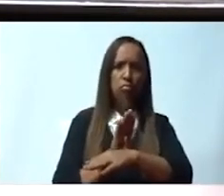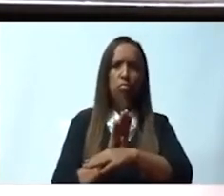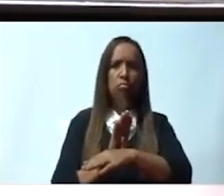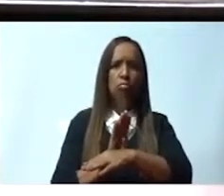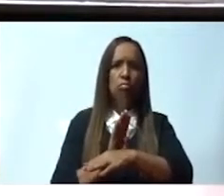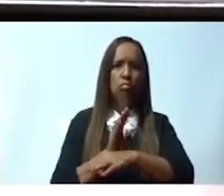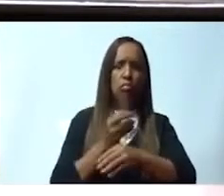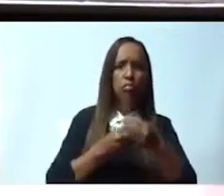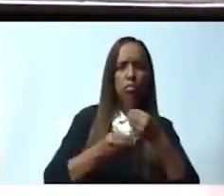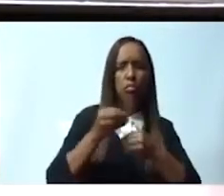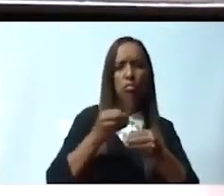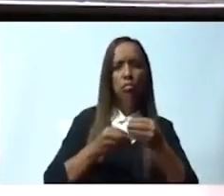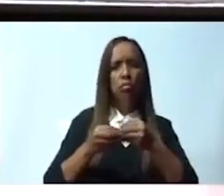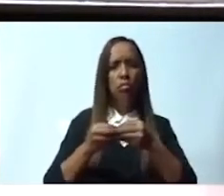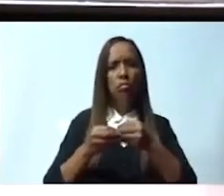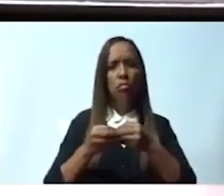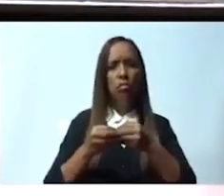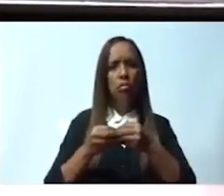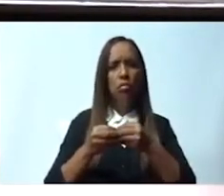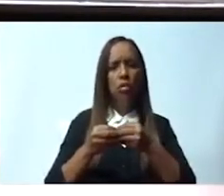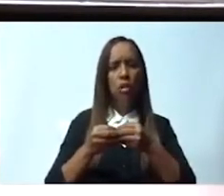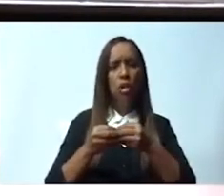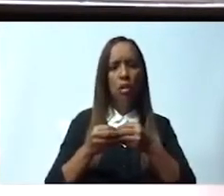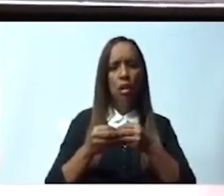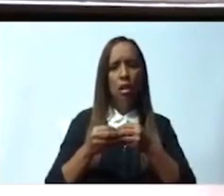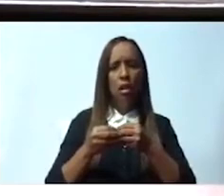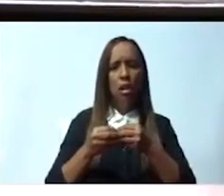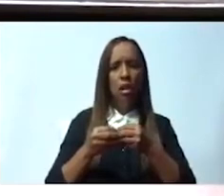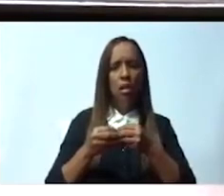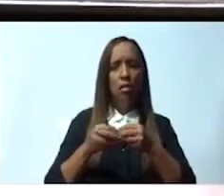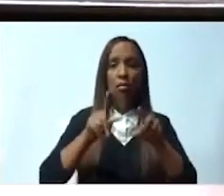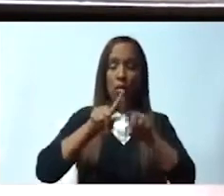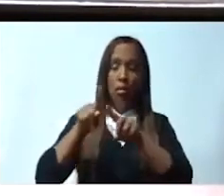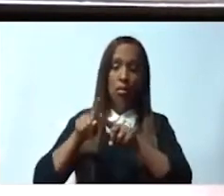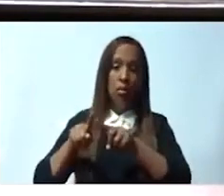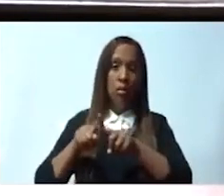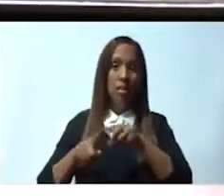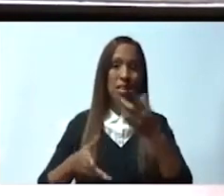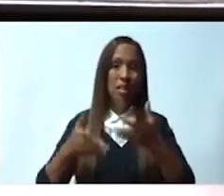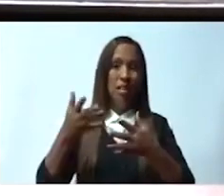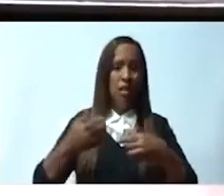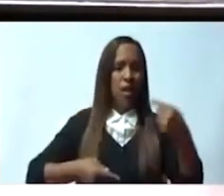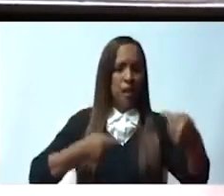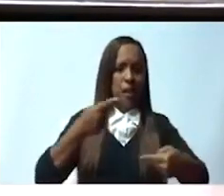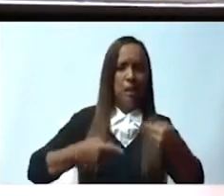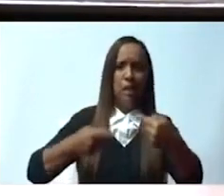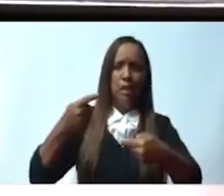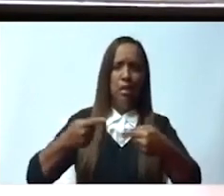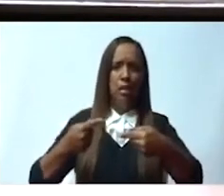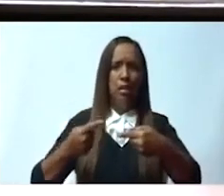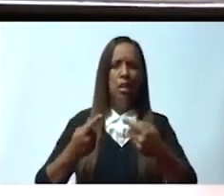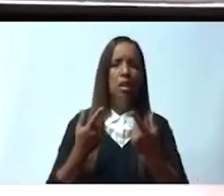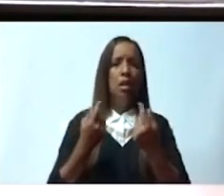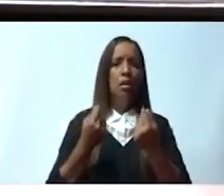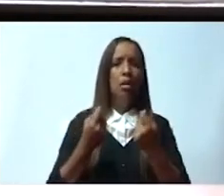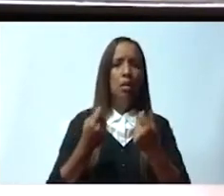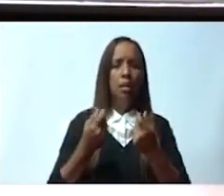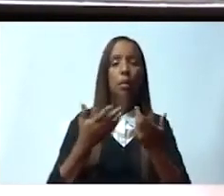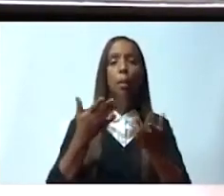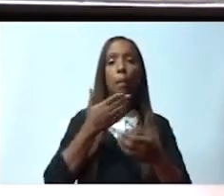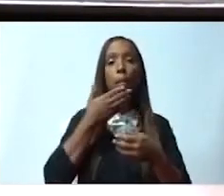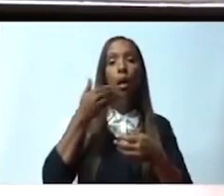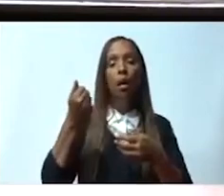arbitraje. Una corte de arbitraje que va a trabajar de manera discrecional,